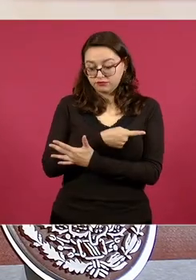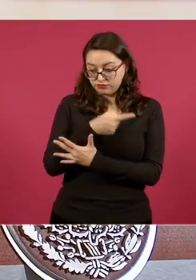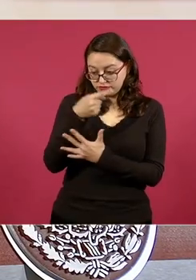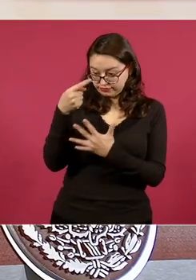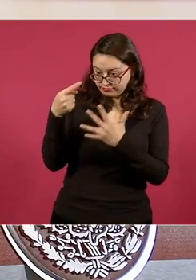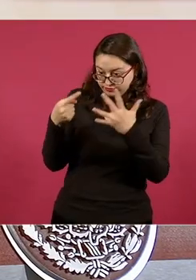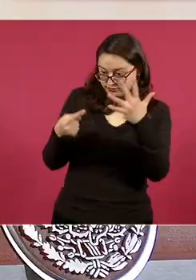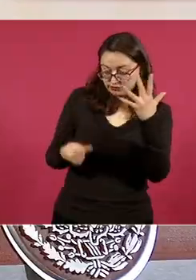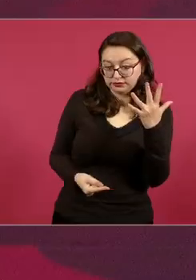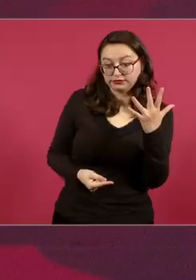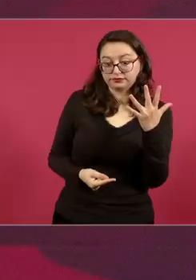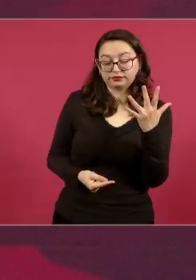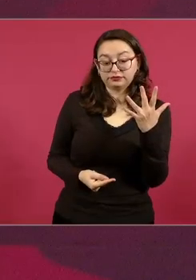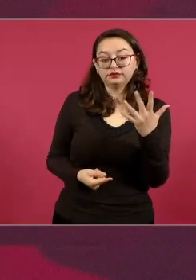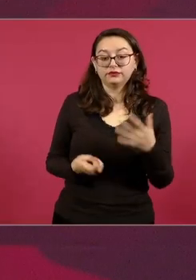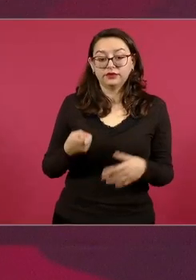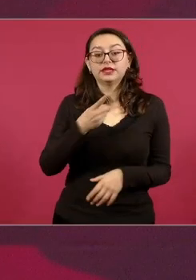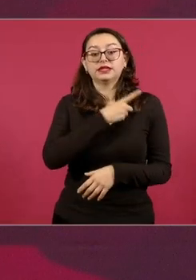y